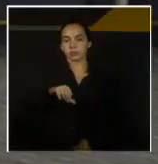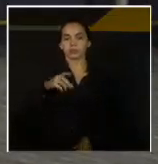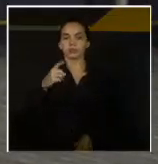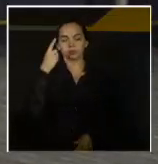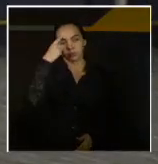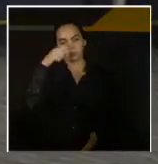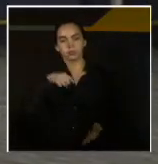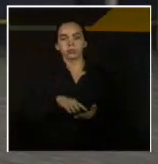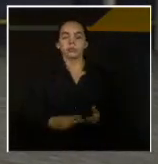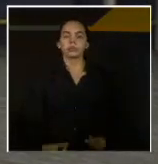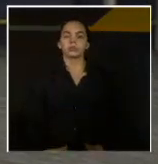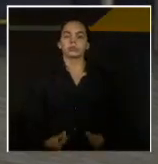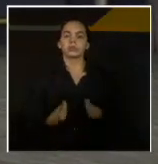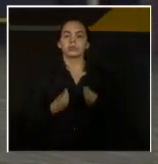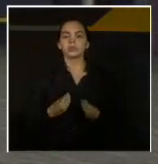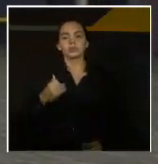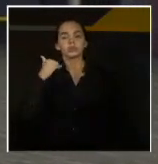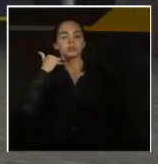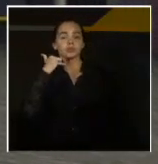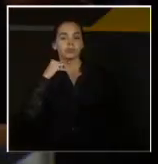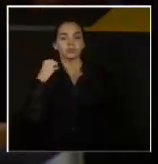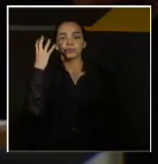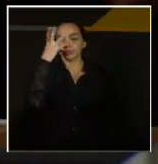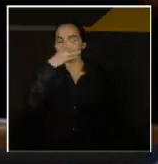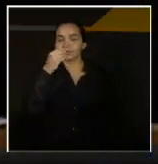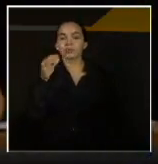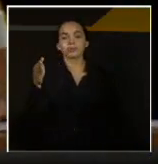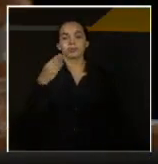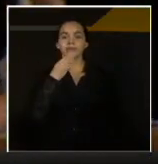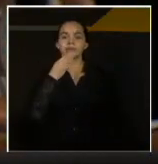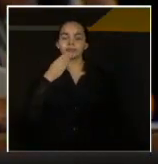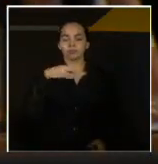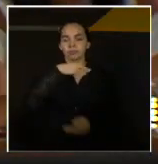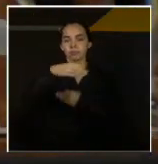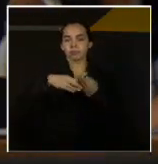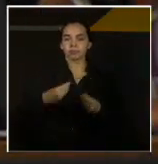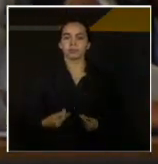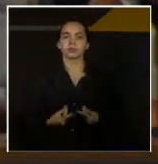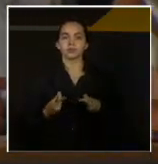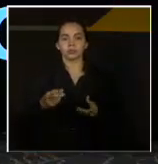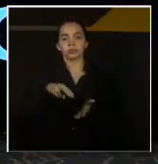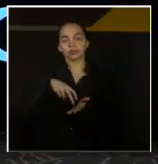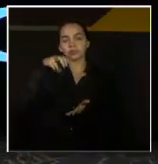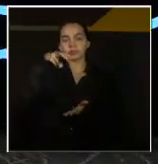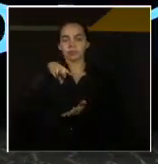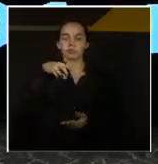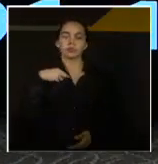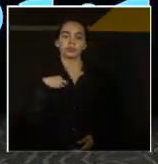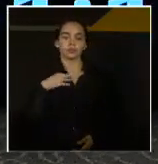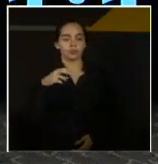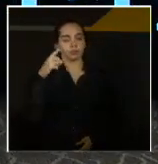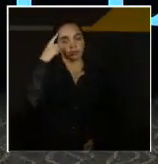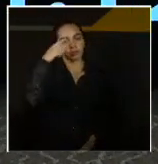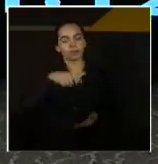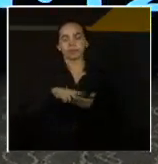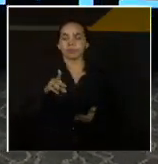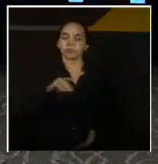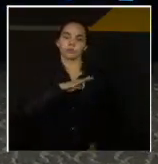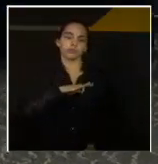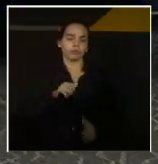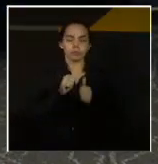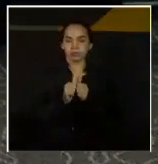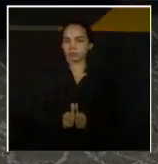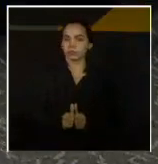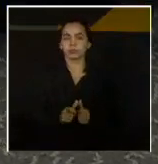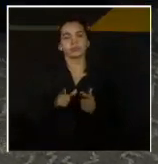que vivimos en un Yucatán maravilloso, donde tenemos todo para poder dar ese salto hacia adelante. Pero yo creo que no nos podemos conformar con lo que